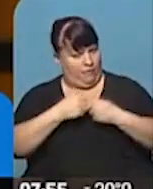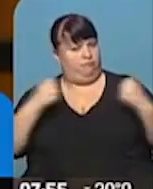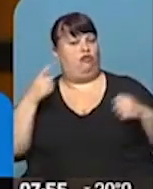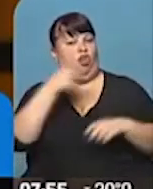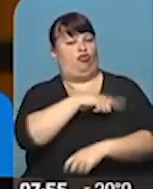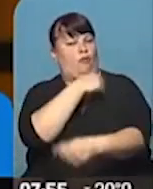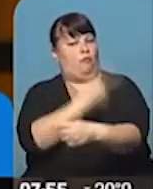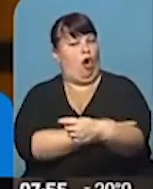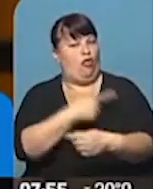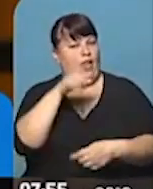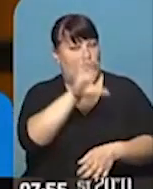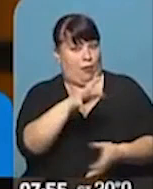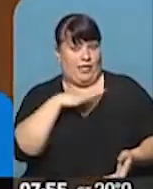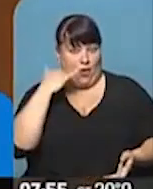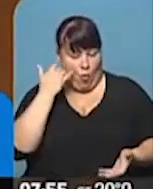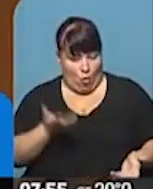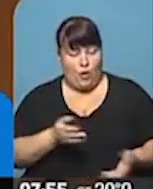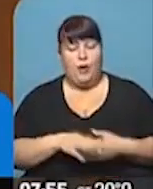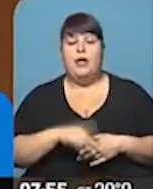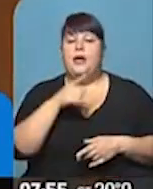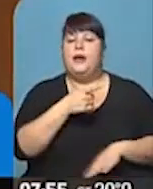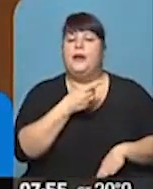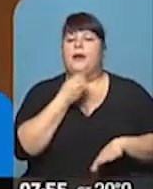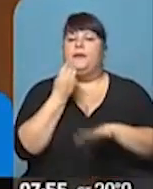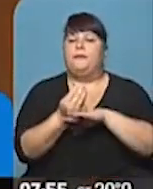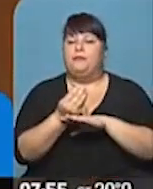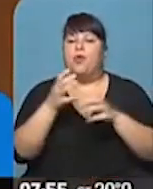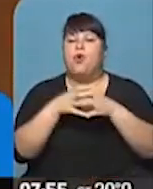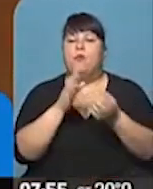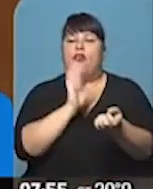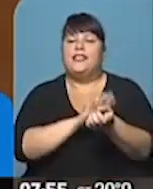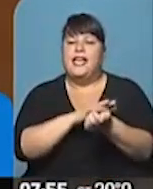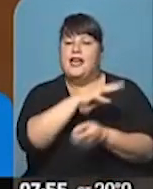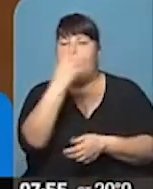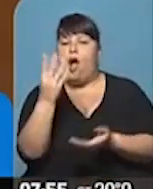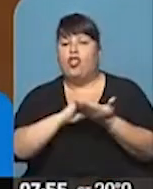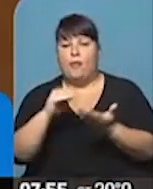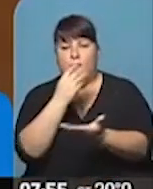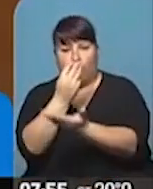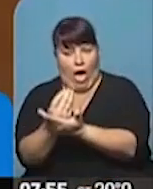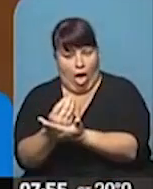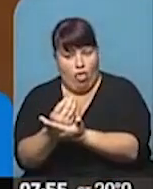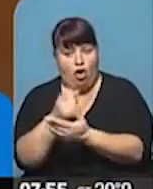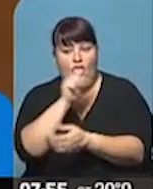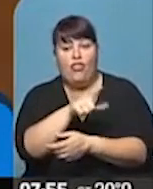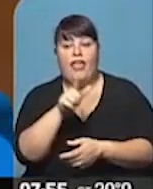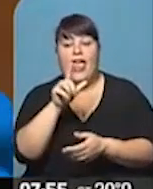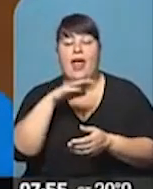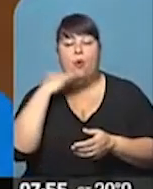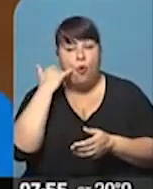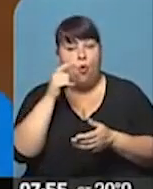poderosos en una provincia como la nuestra, ¿no? Alejandro, ingresaron por el Frente de Izquierda 4 diputados locales,